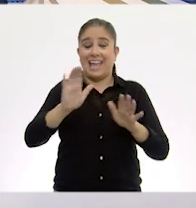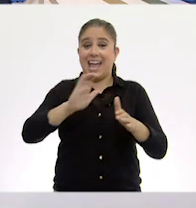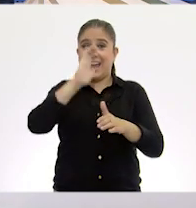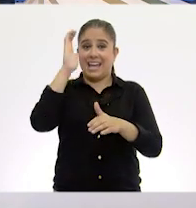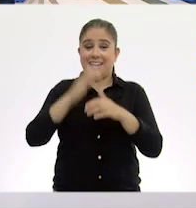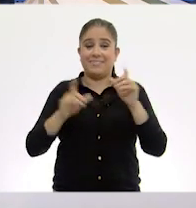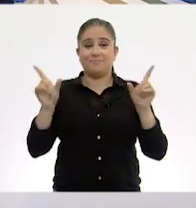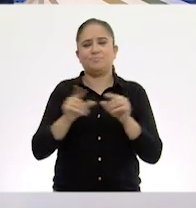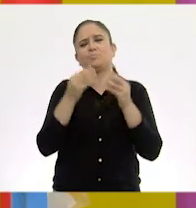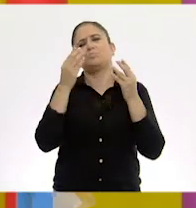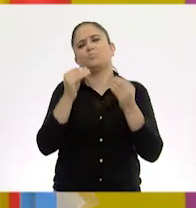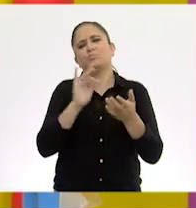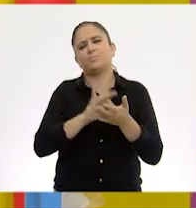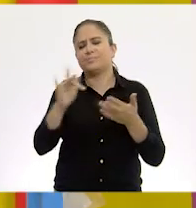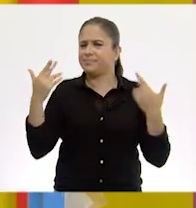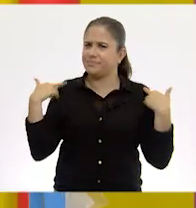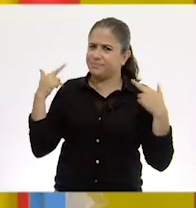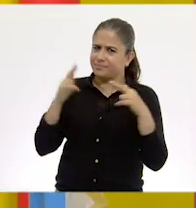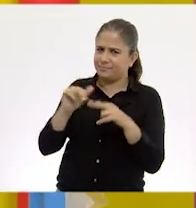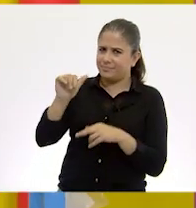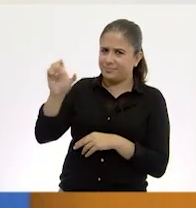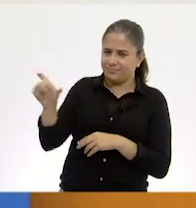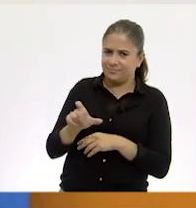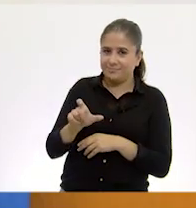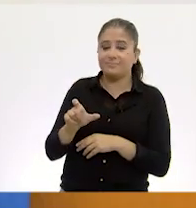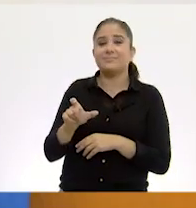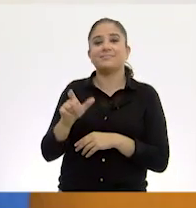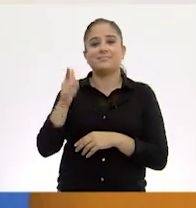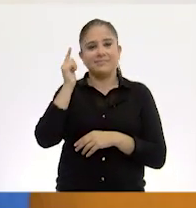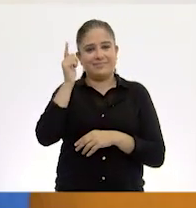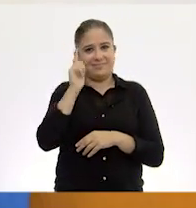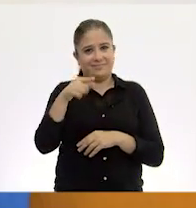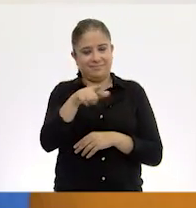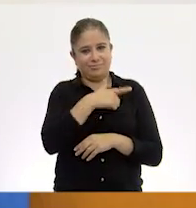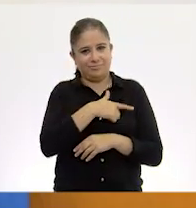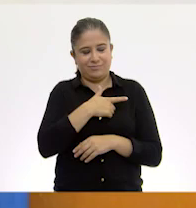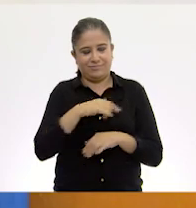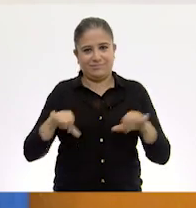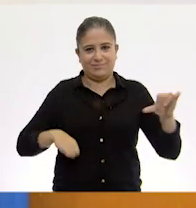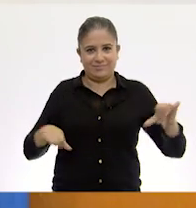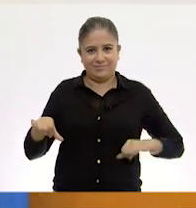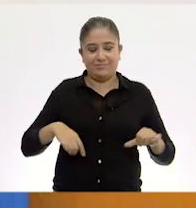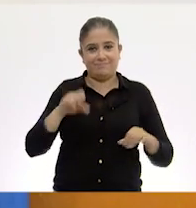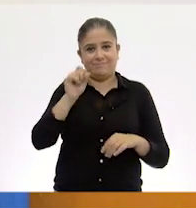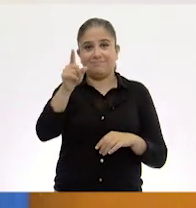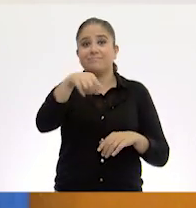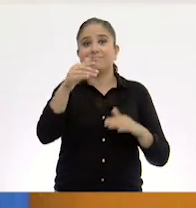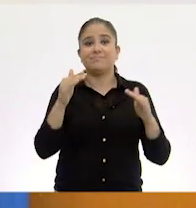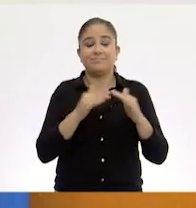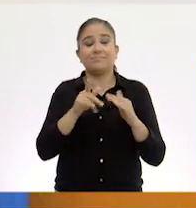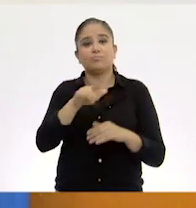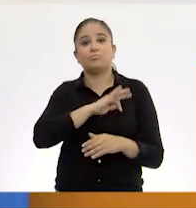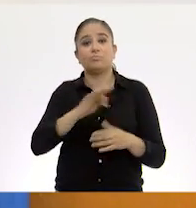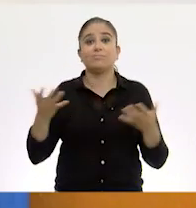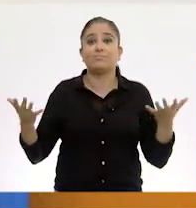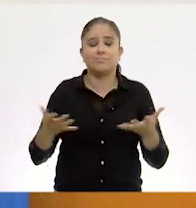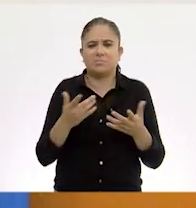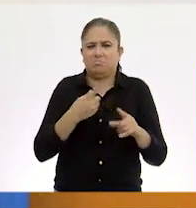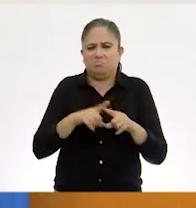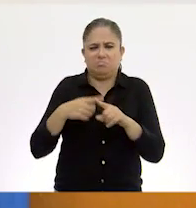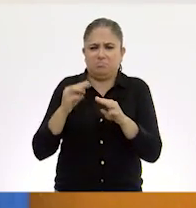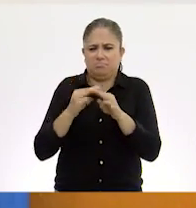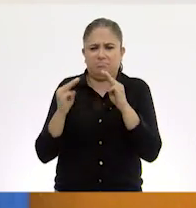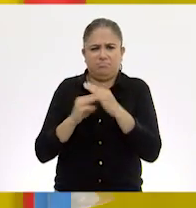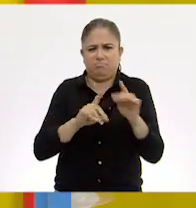acabado. Muchísimas gracias, maestro ¿sí? Alex. Muy bien, espero que te hayan gustado las actividades y también allá en casa y lo pueden hacer con lo que tengan a la